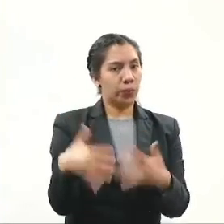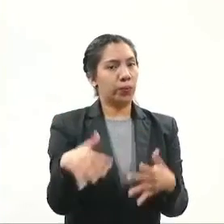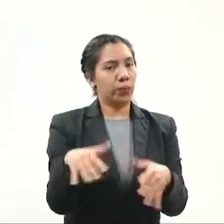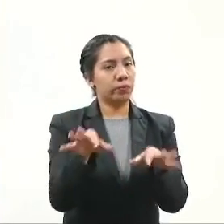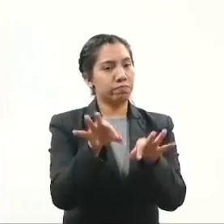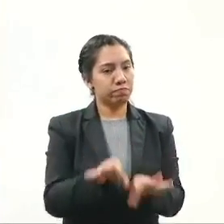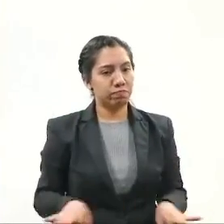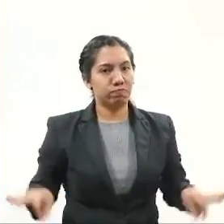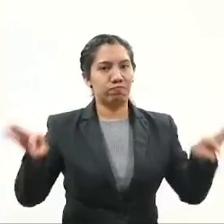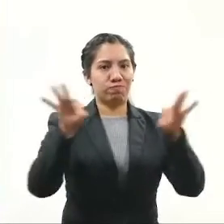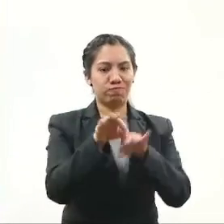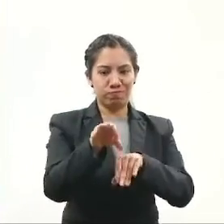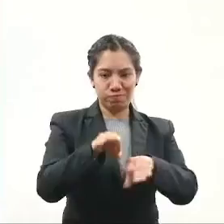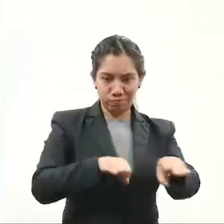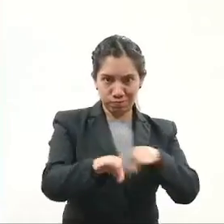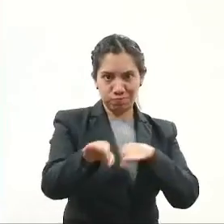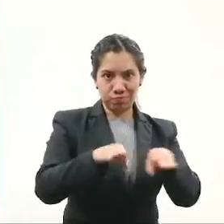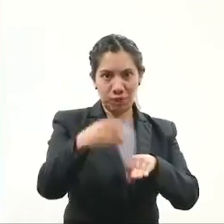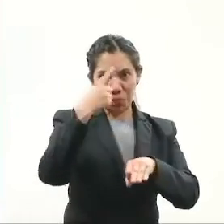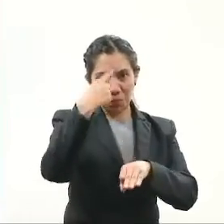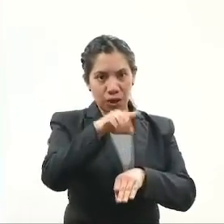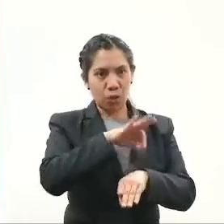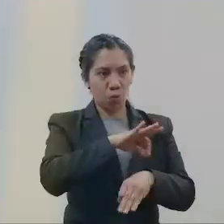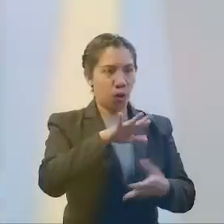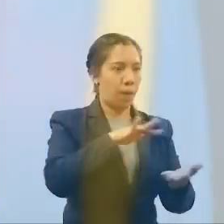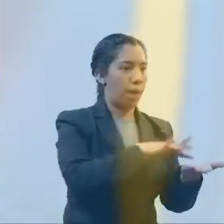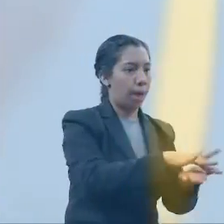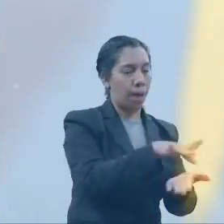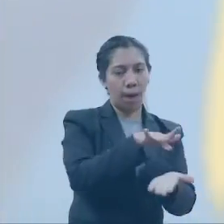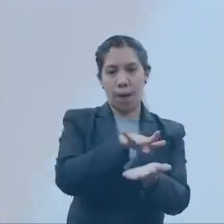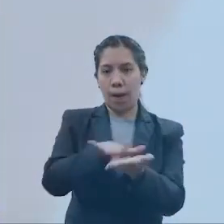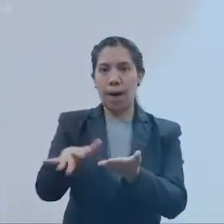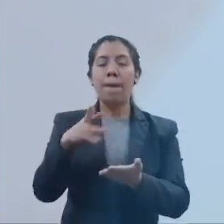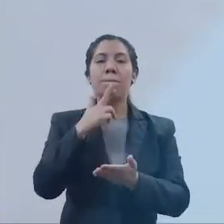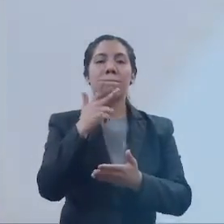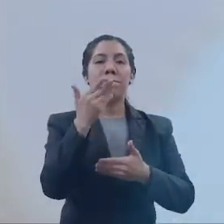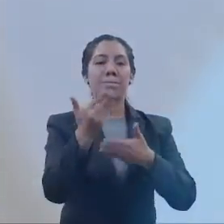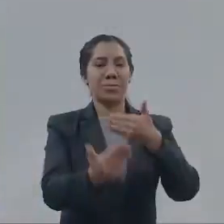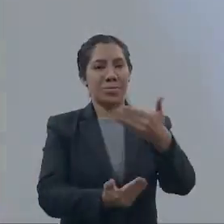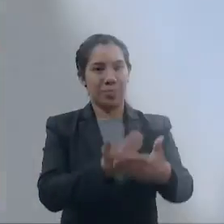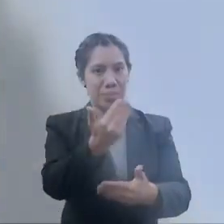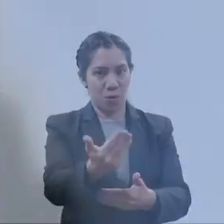beneficio de estos sectores poblacionales muchas gracias